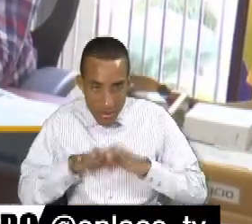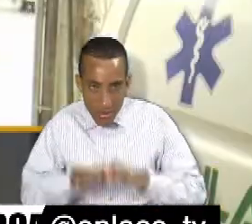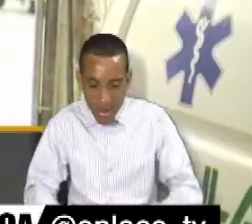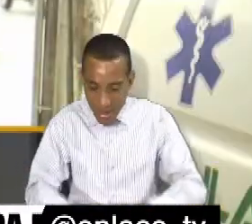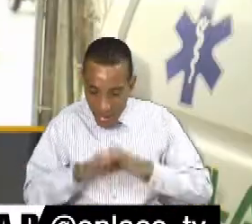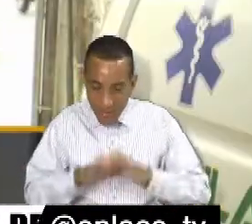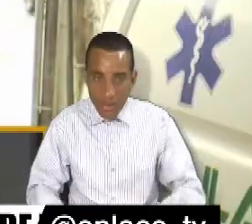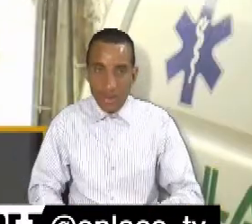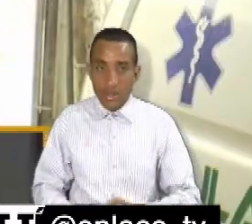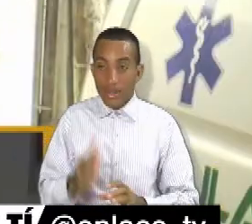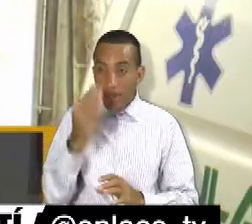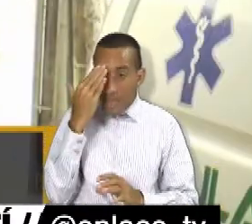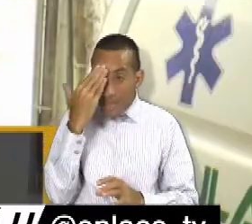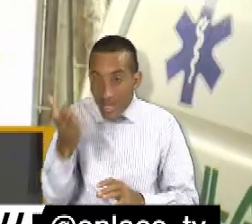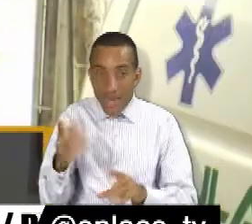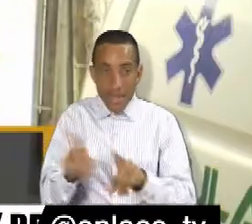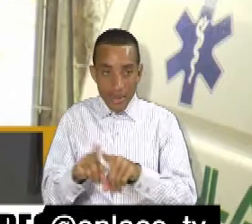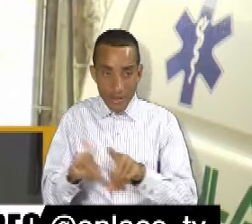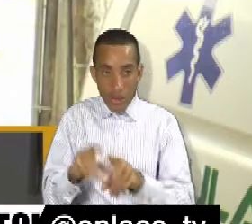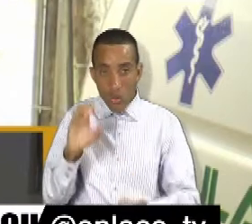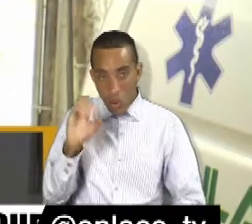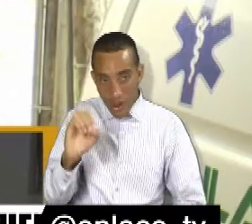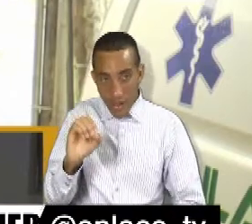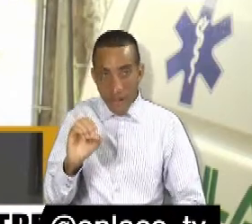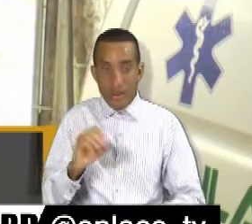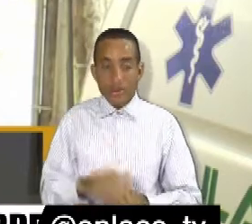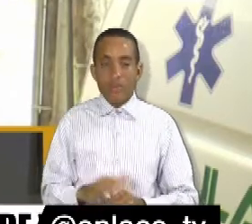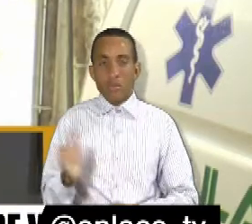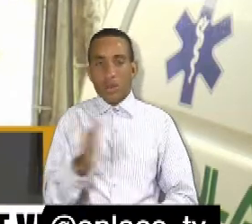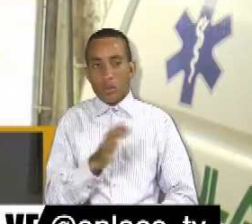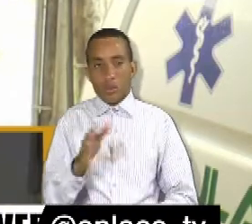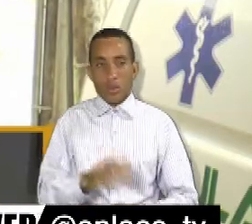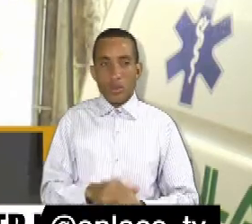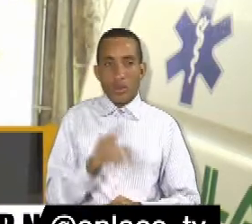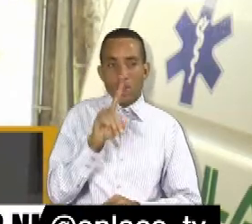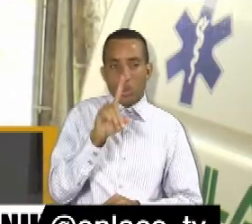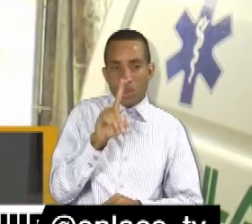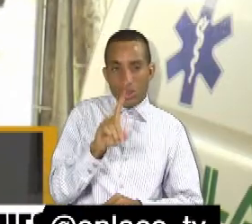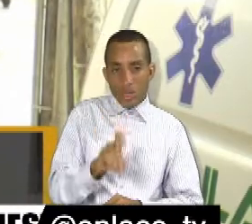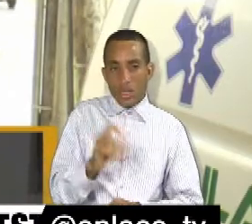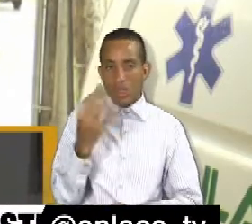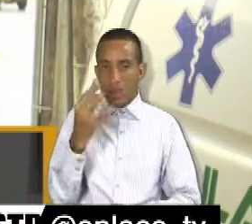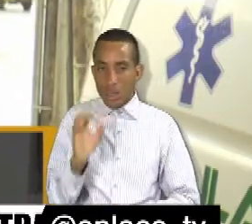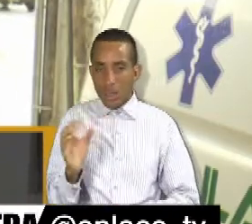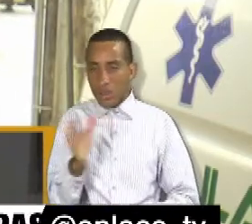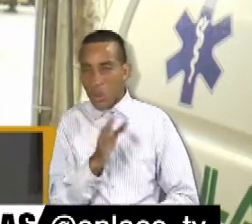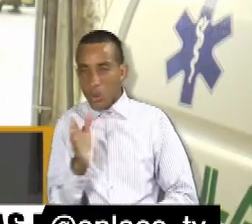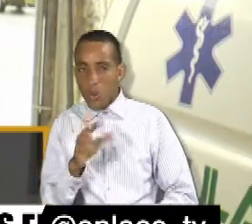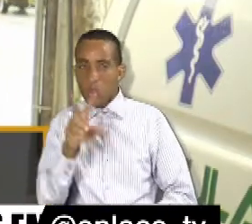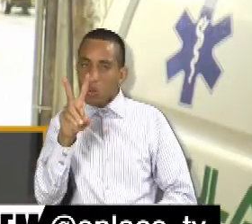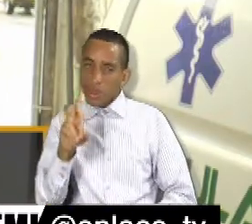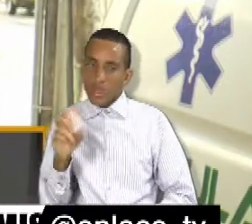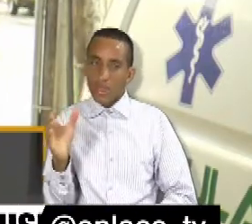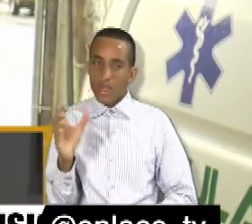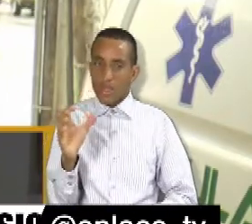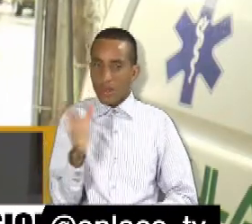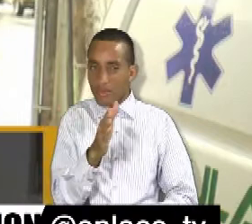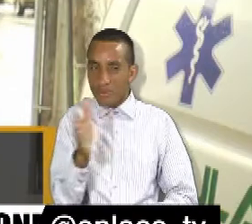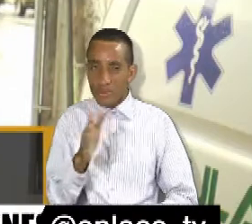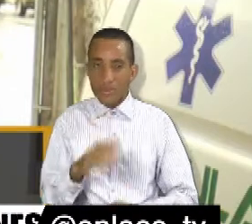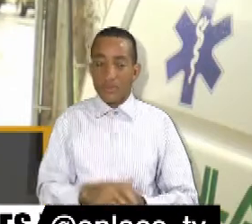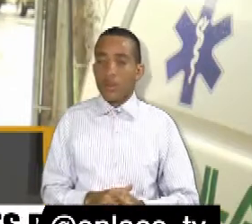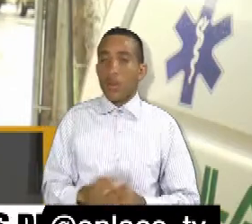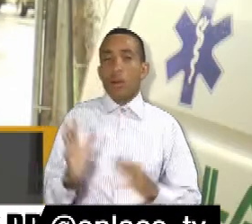vecino. Desafortunadamente, en horas de la mañana, aproximadamente entre 6:30 y 7 de la mañana, estaba en su recinto, su